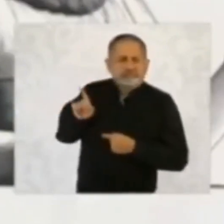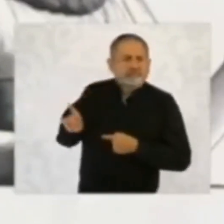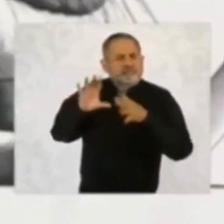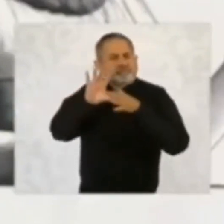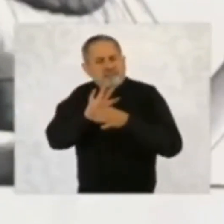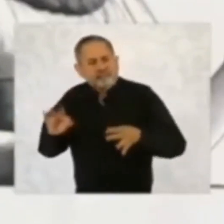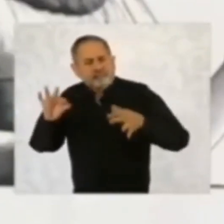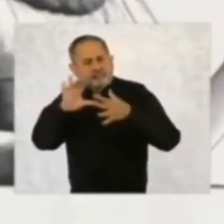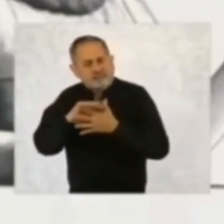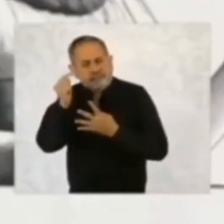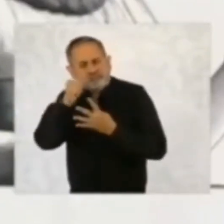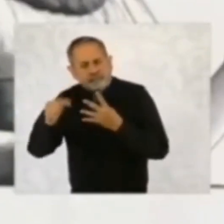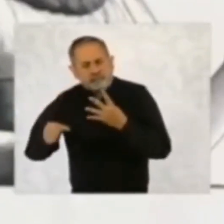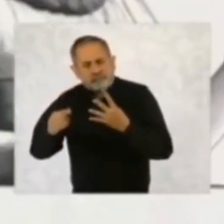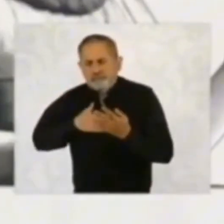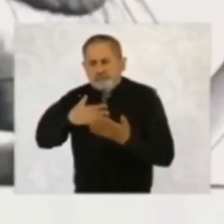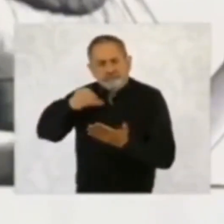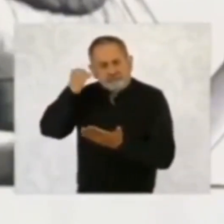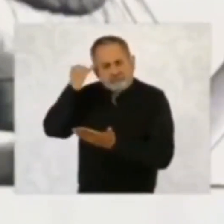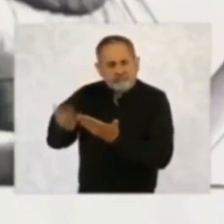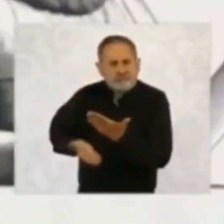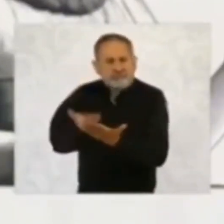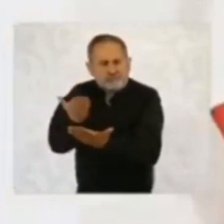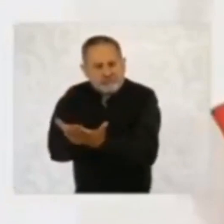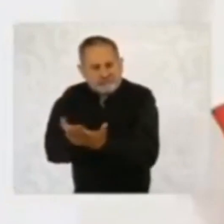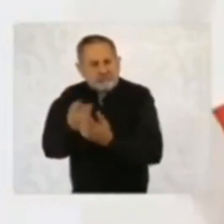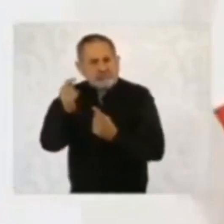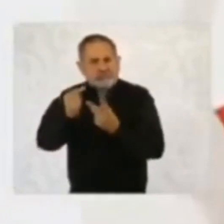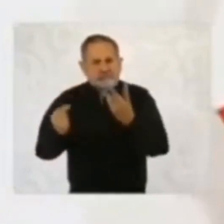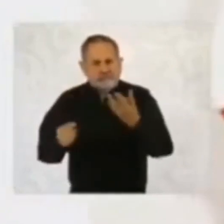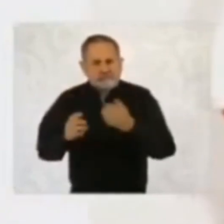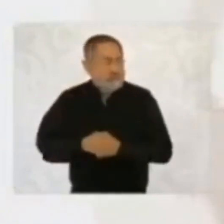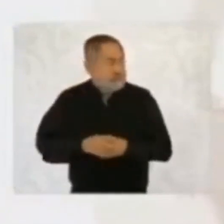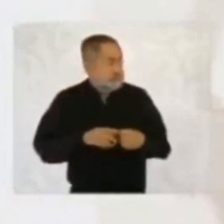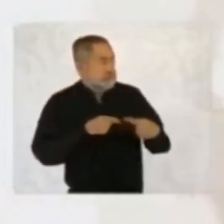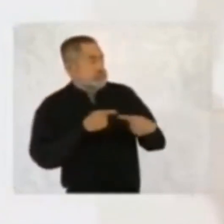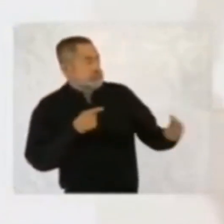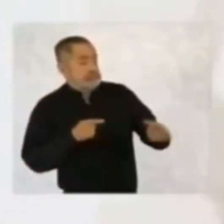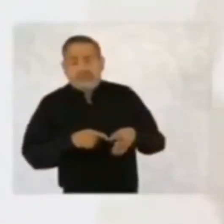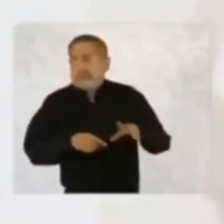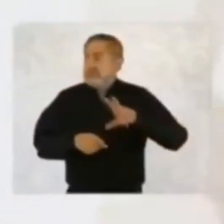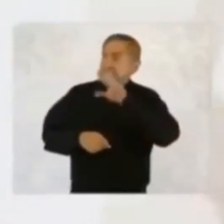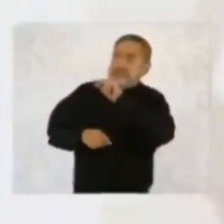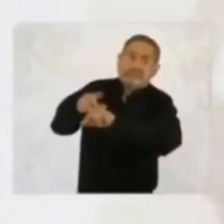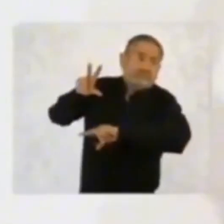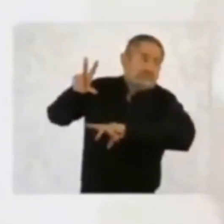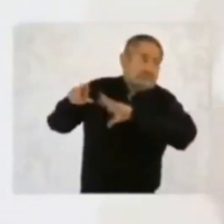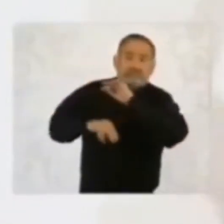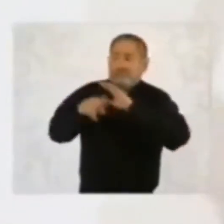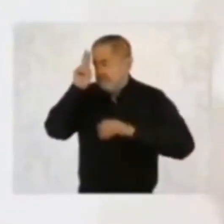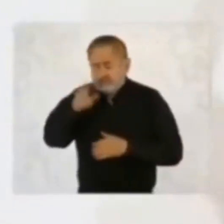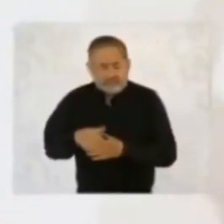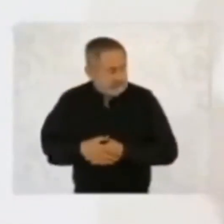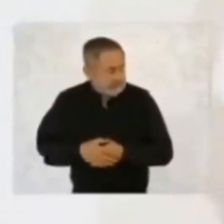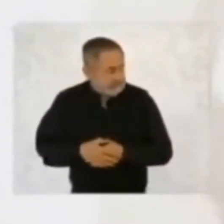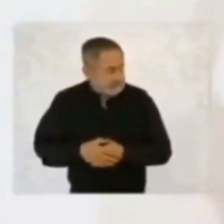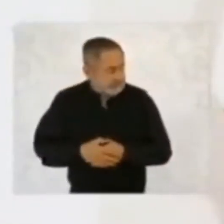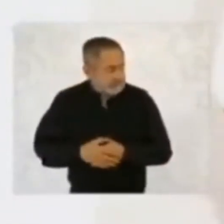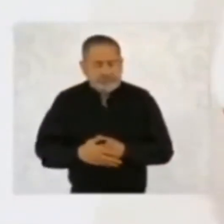qué consiste la propuesta que hicimos. Y a toda la oposición que dice que están en contra de la censura, pues qué